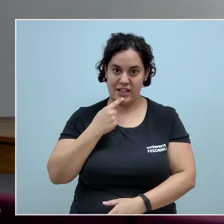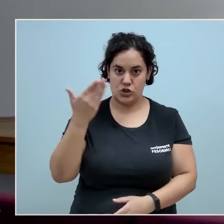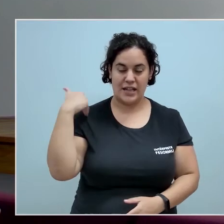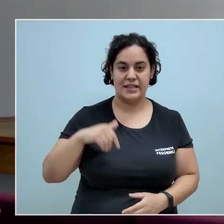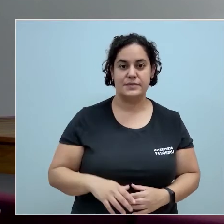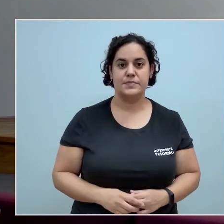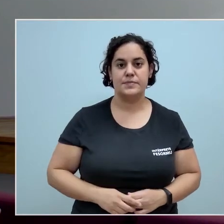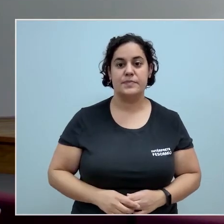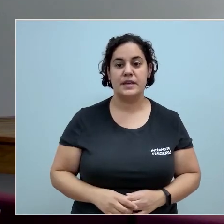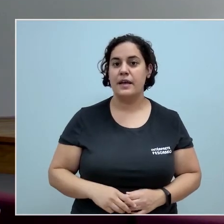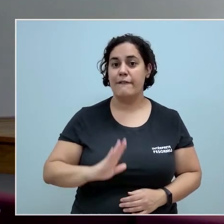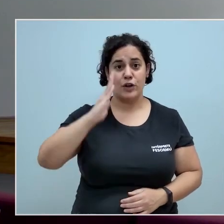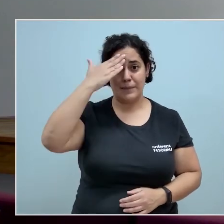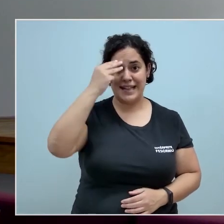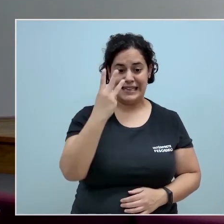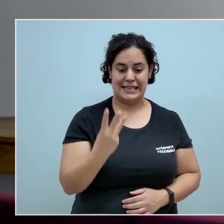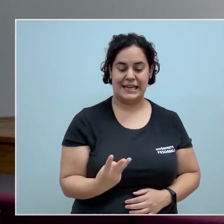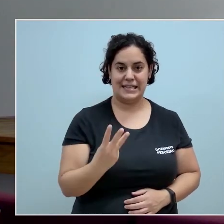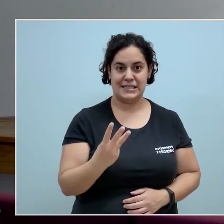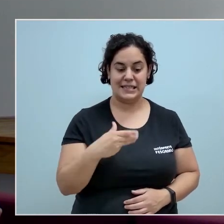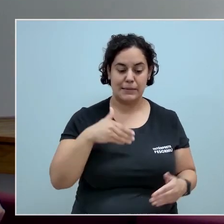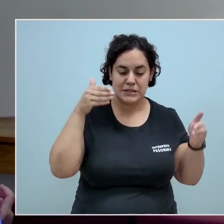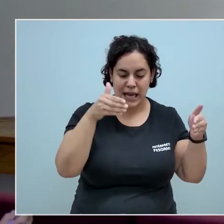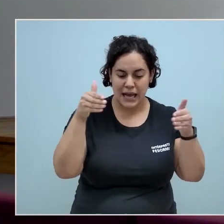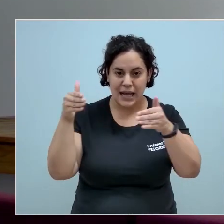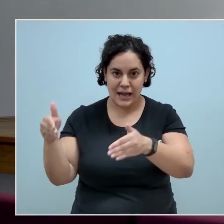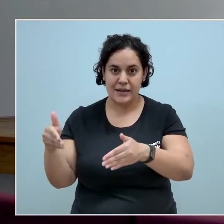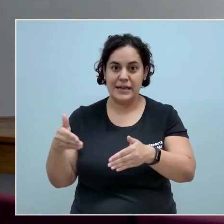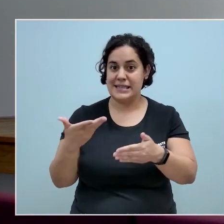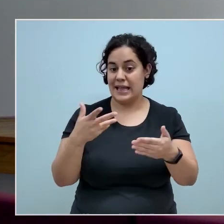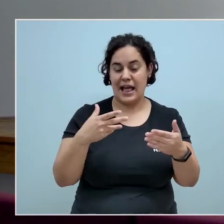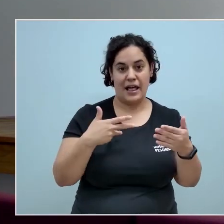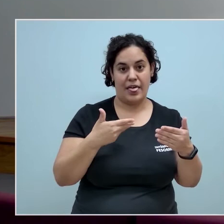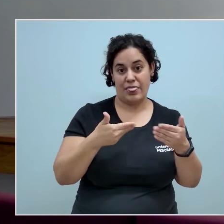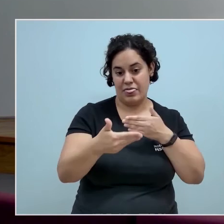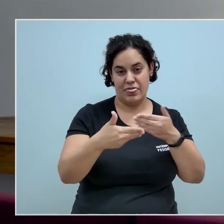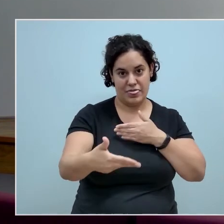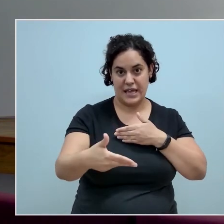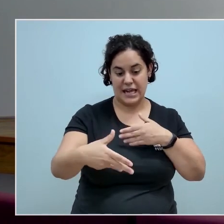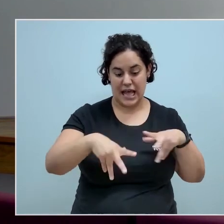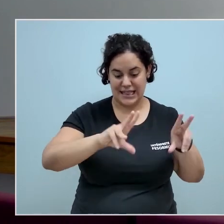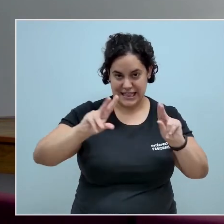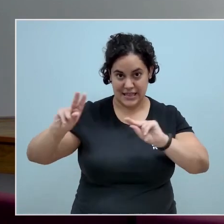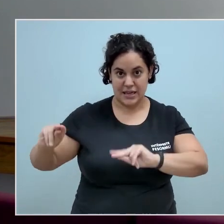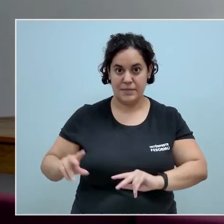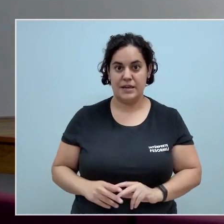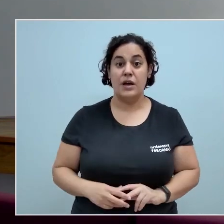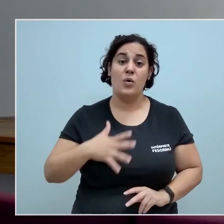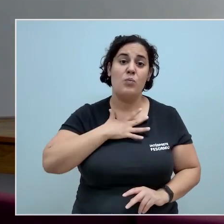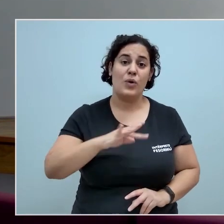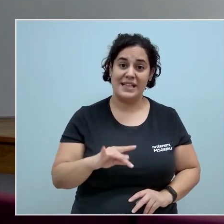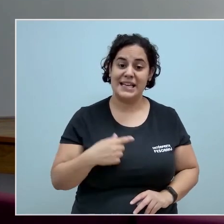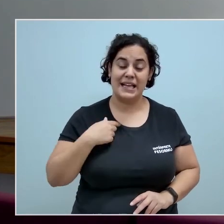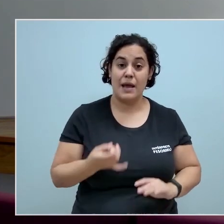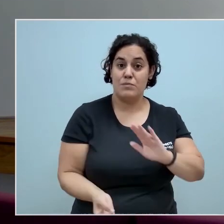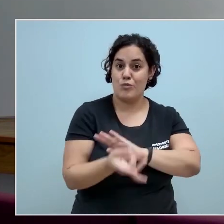Sí, fundamentalmente son 3 porque hay uno que estamos cerrando ya, está el de Murcia y fundamentalmente es que realmente todo viene del mismo